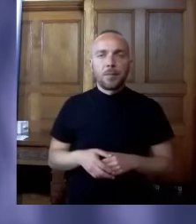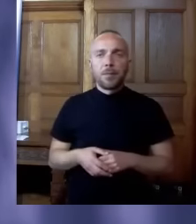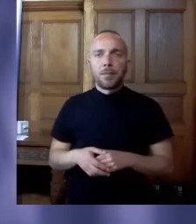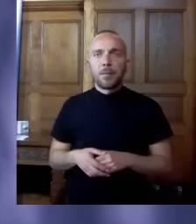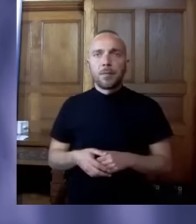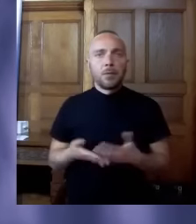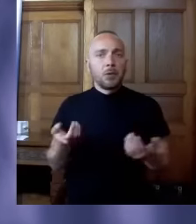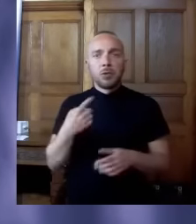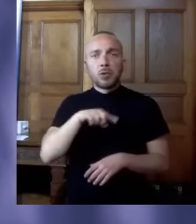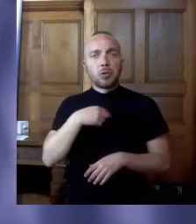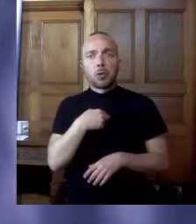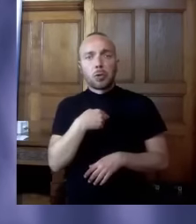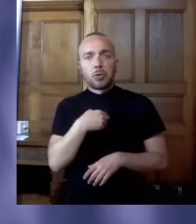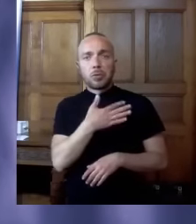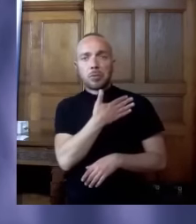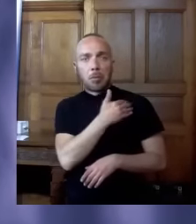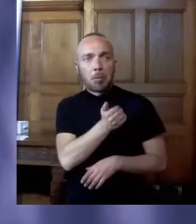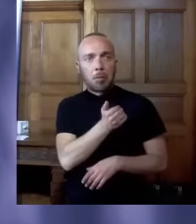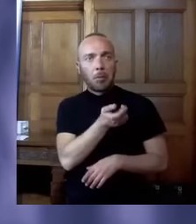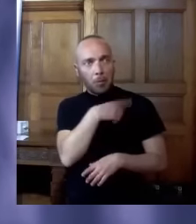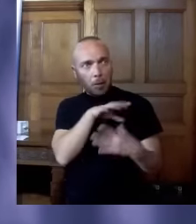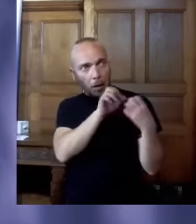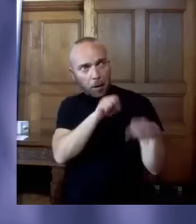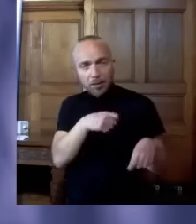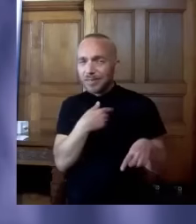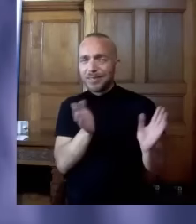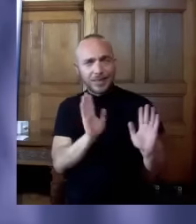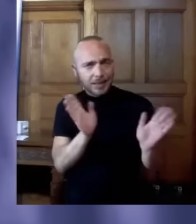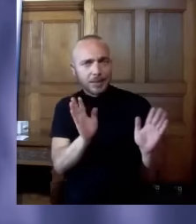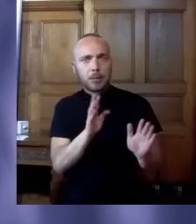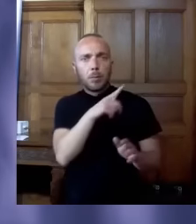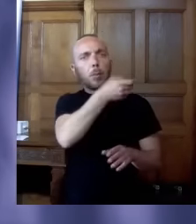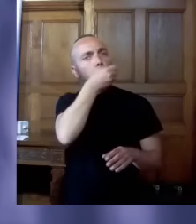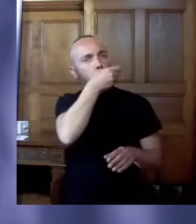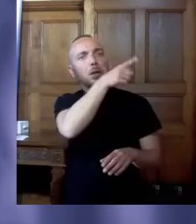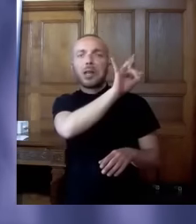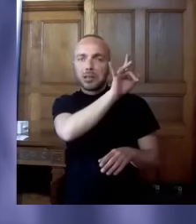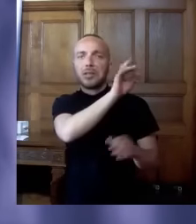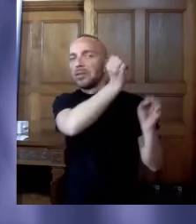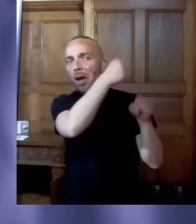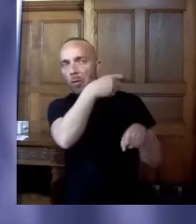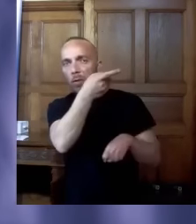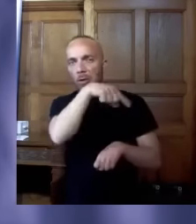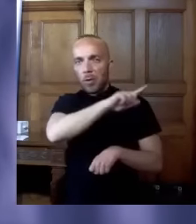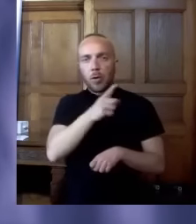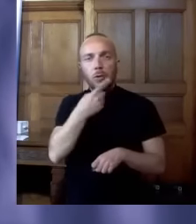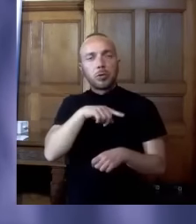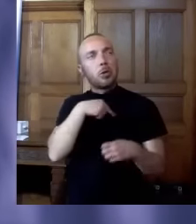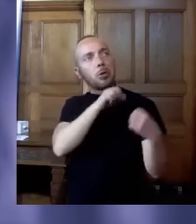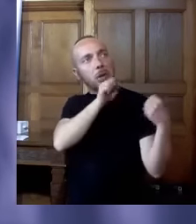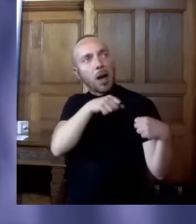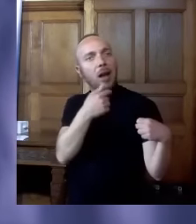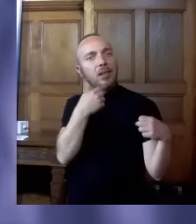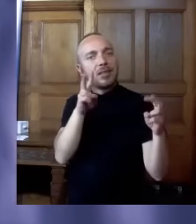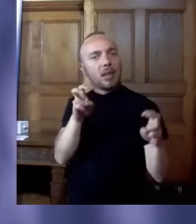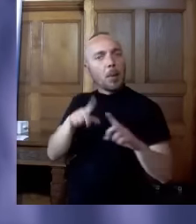eso no hemos sido Cómplices pero el partido socialista sí tampoco hemos sido Cómplices a lo largo de esta legislatura